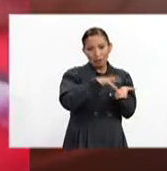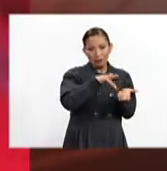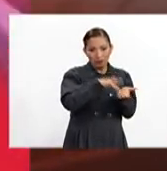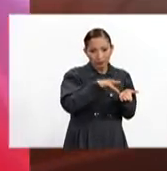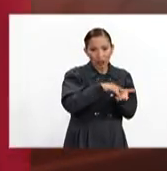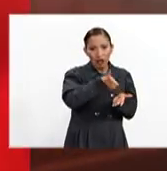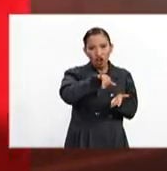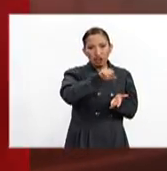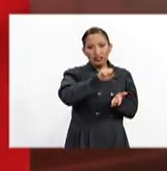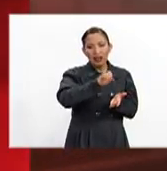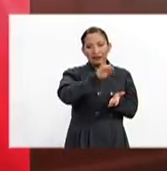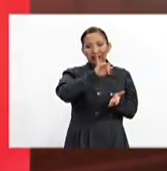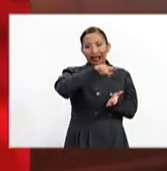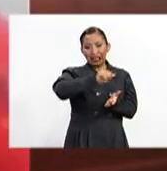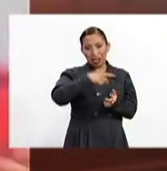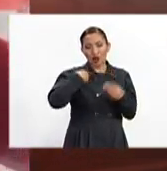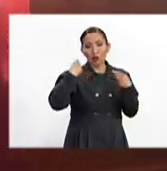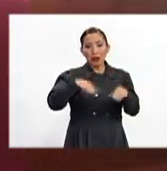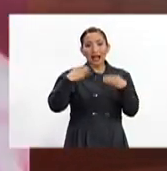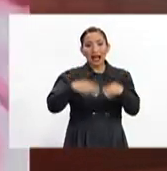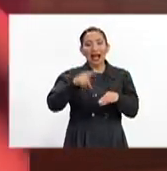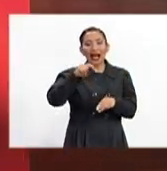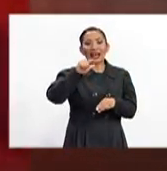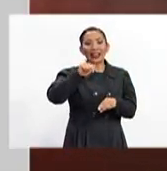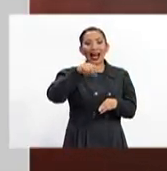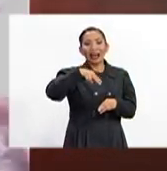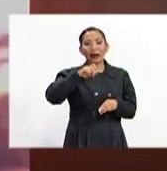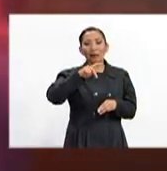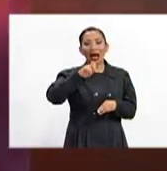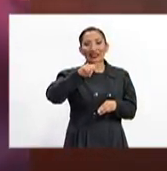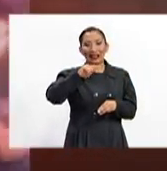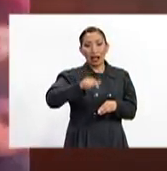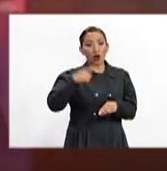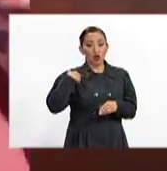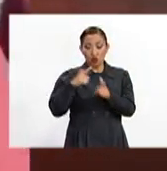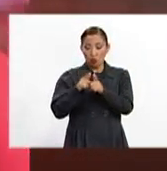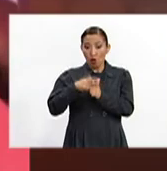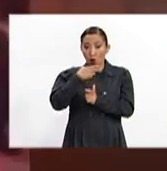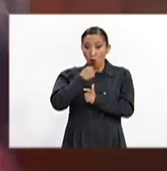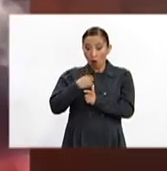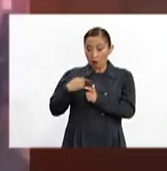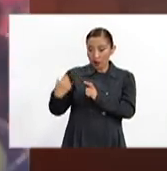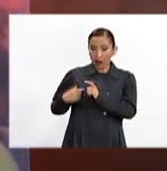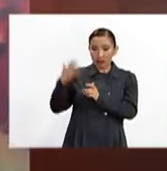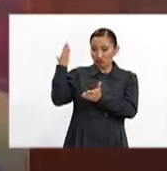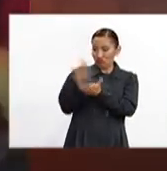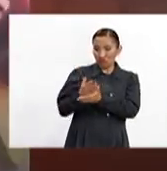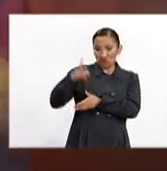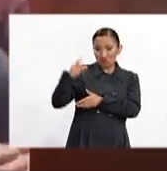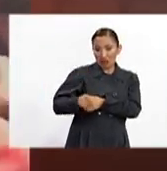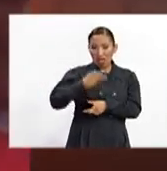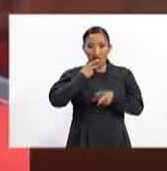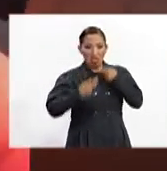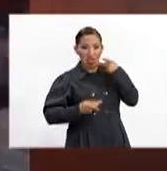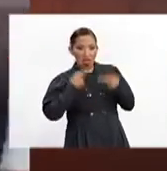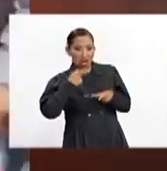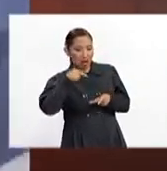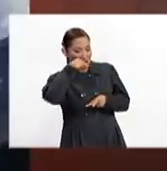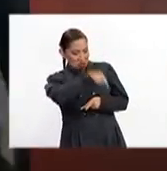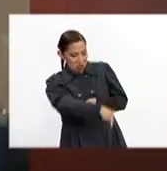de Josefina Vázquez Mota en un mercado de Tlalnepantla. De acuerdo con Gálvez, un grupo de hombres le impidió el paso, argumentando